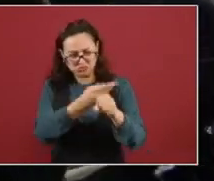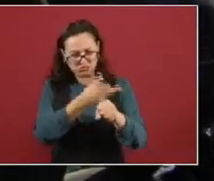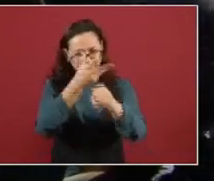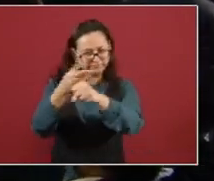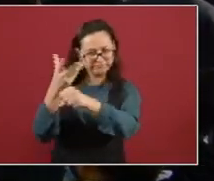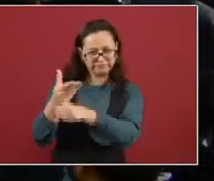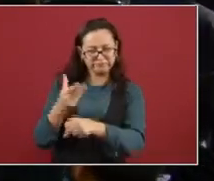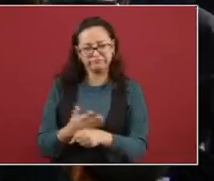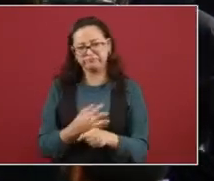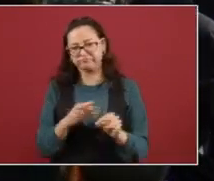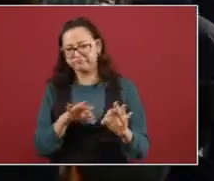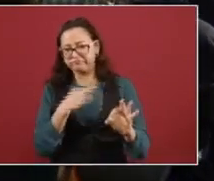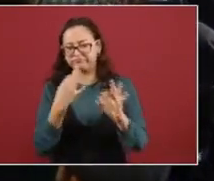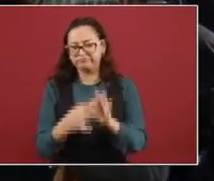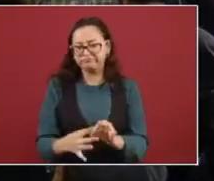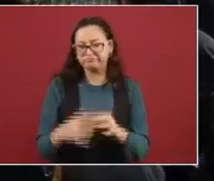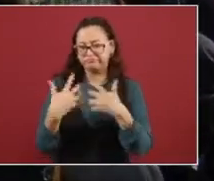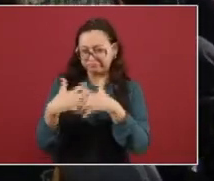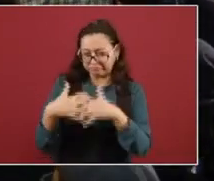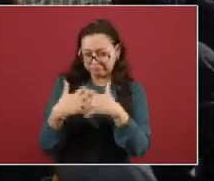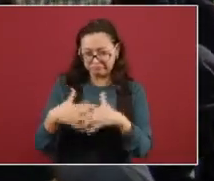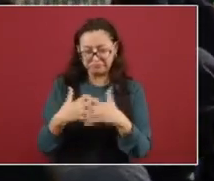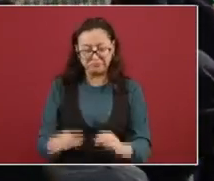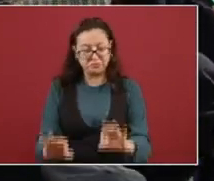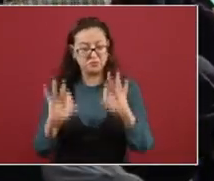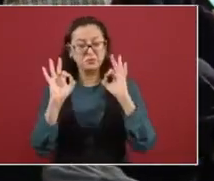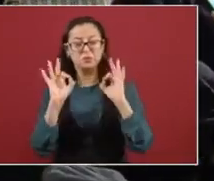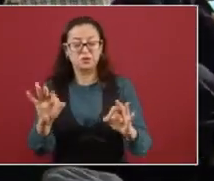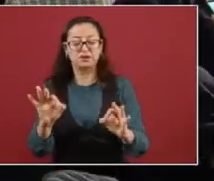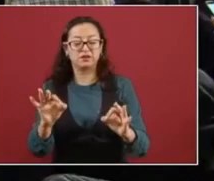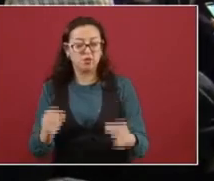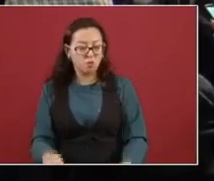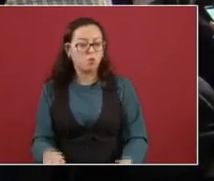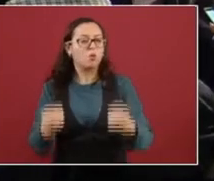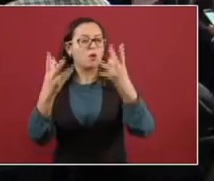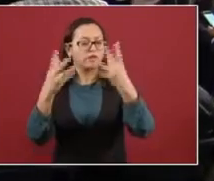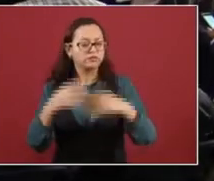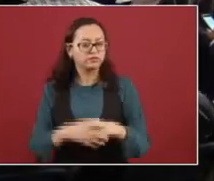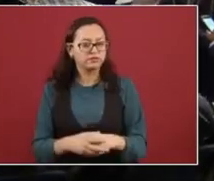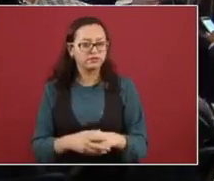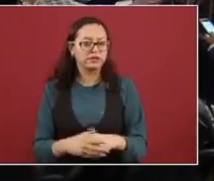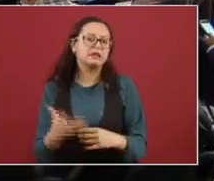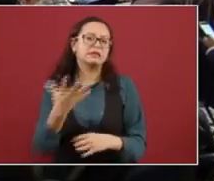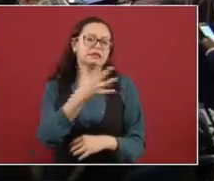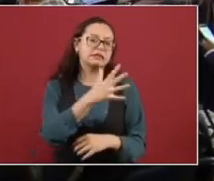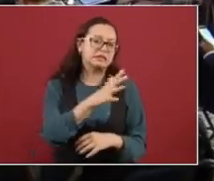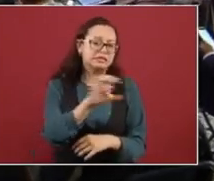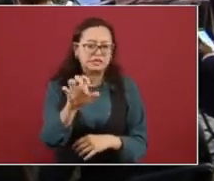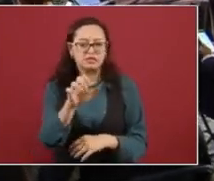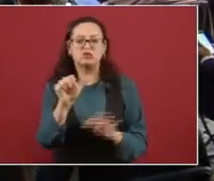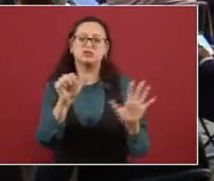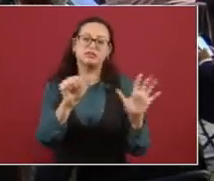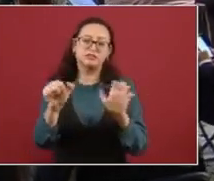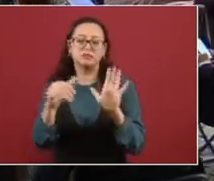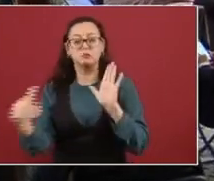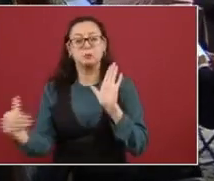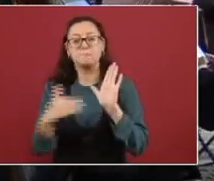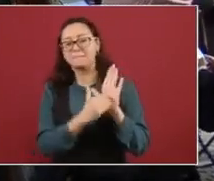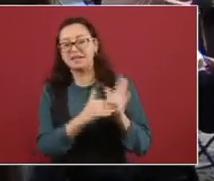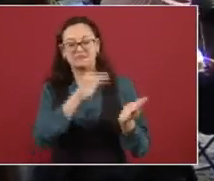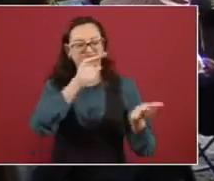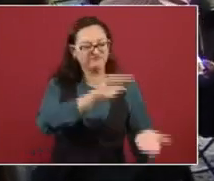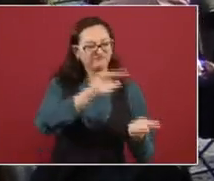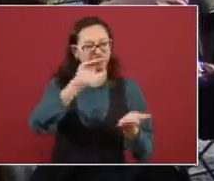modernizadas, rehabilitadas, producirse hasta 500, 600,000 barriles